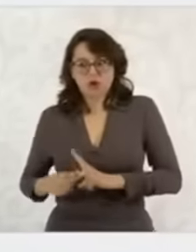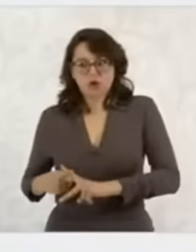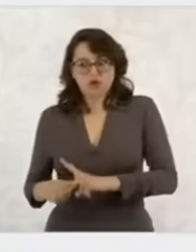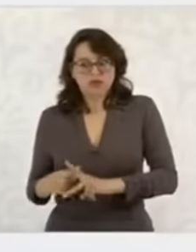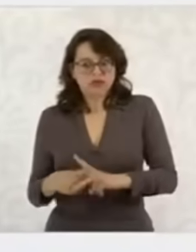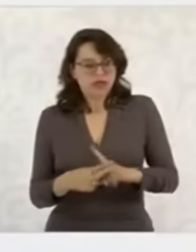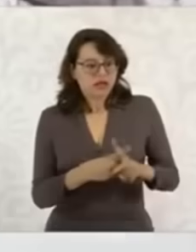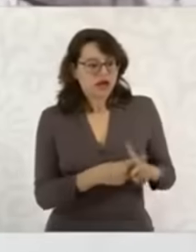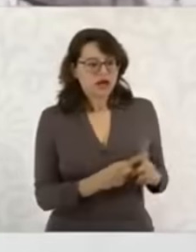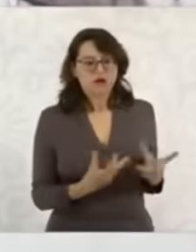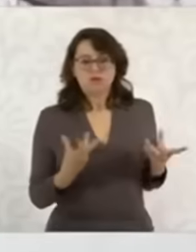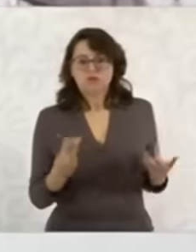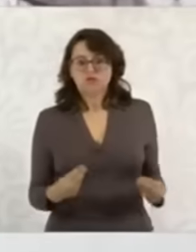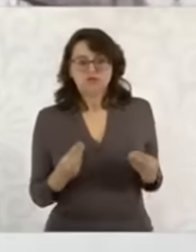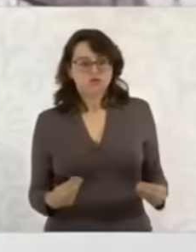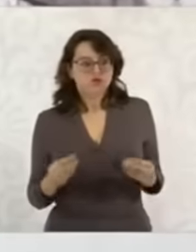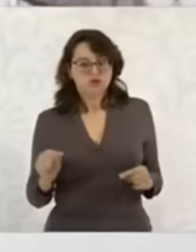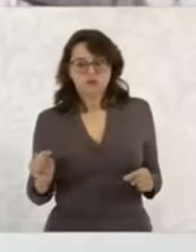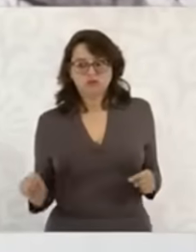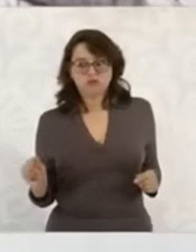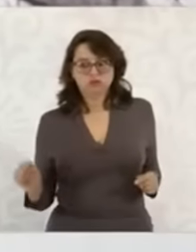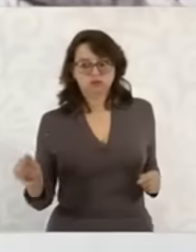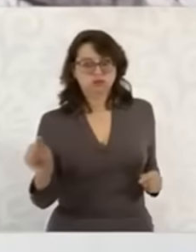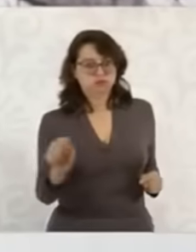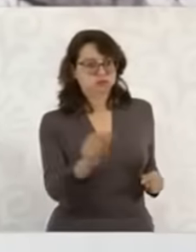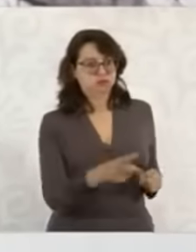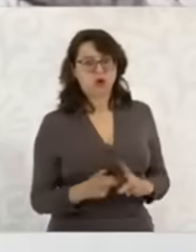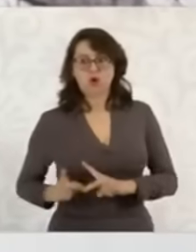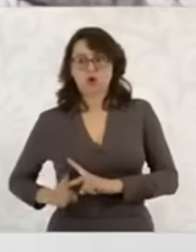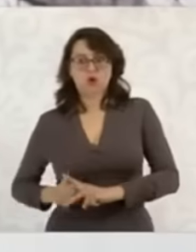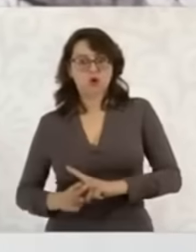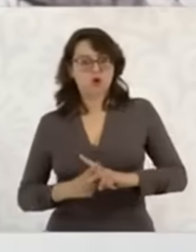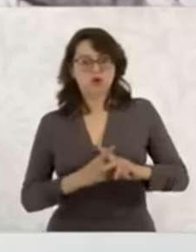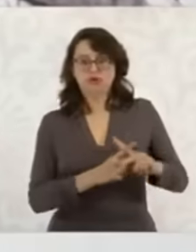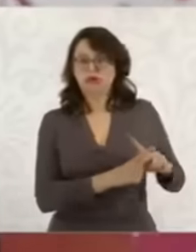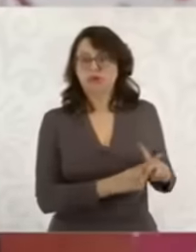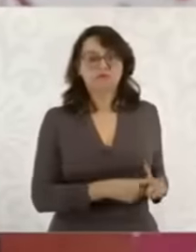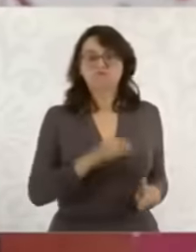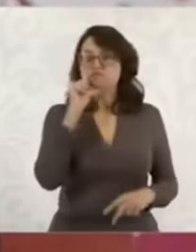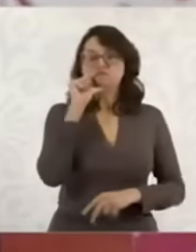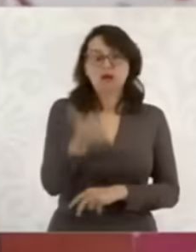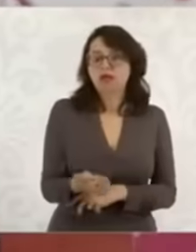O sea, dejaron muchas casillas que por alguna razón no se contaron.